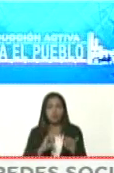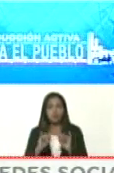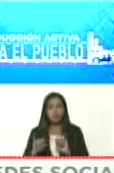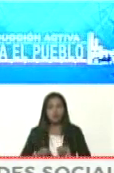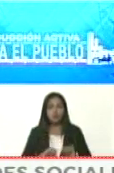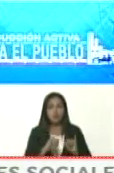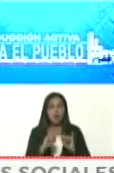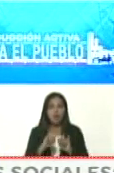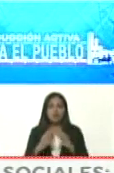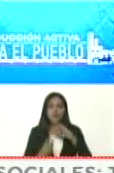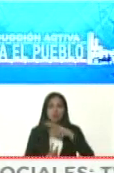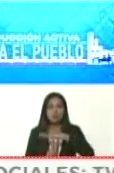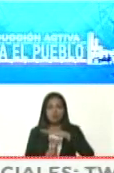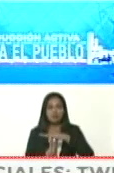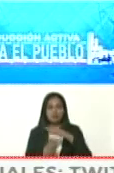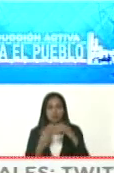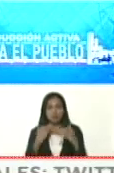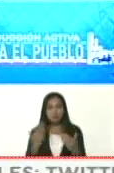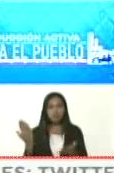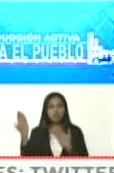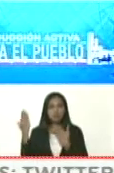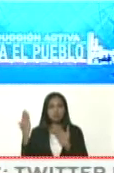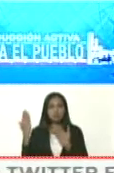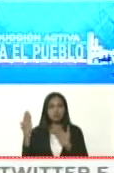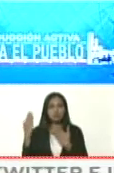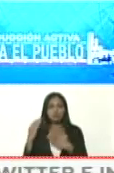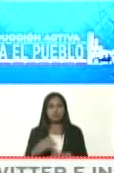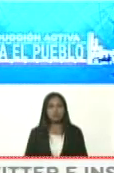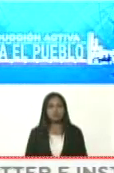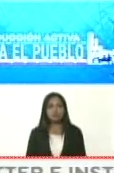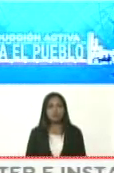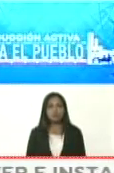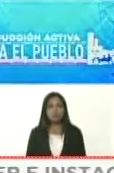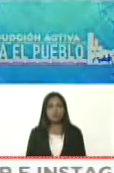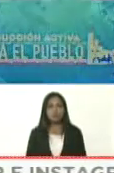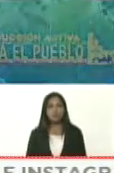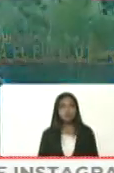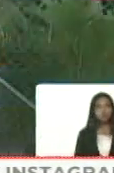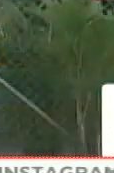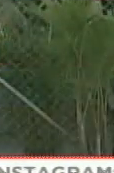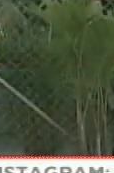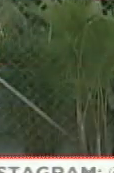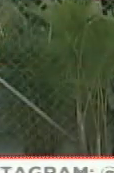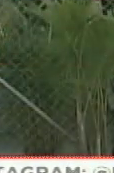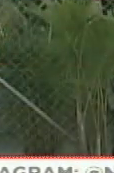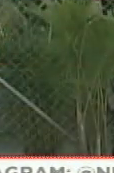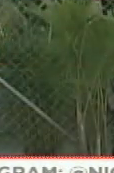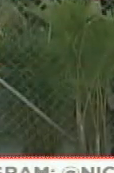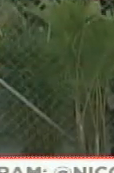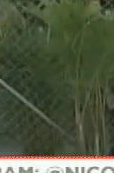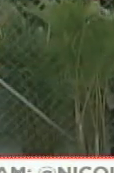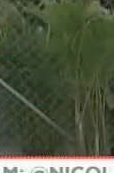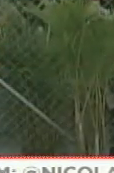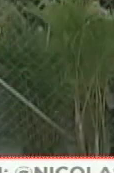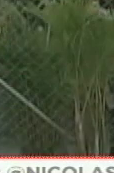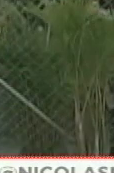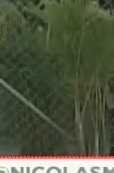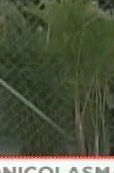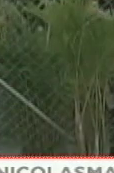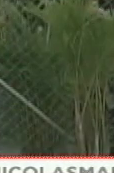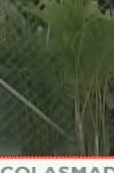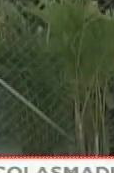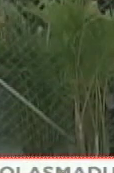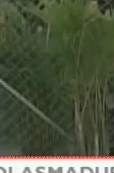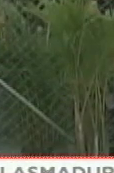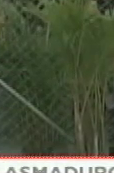del INCE La Vega. Adelante, Aristóbulo, adelante, compañero Wickelman. Y nos encontramos en la parroquia La Vega,